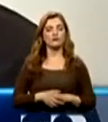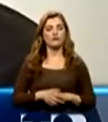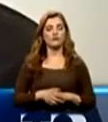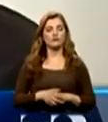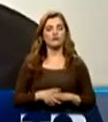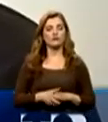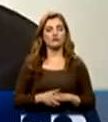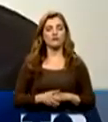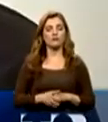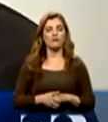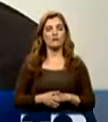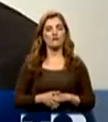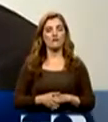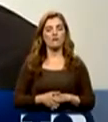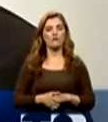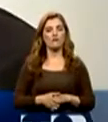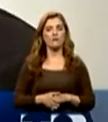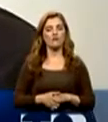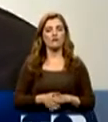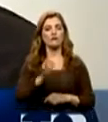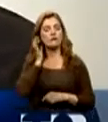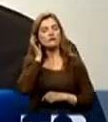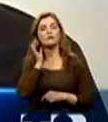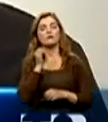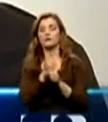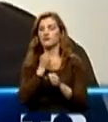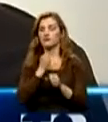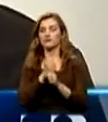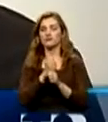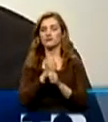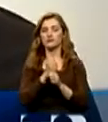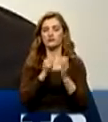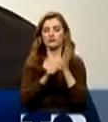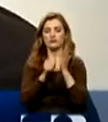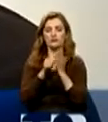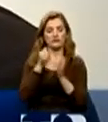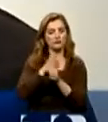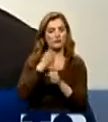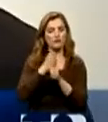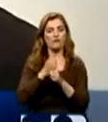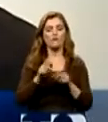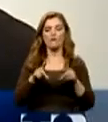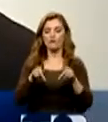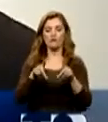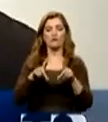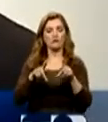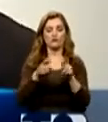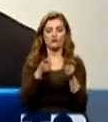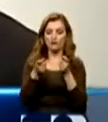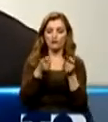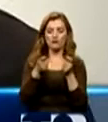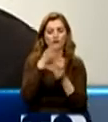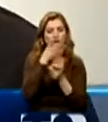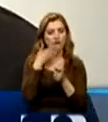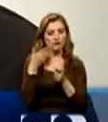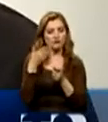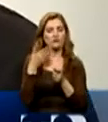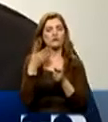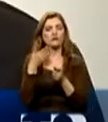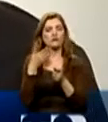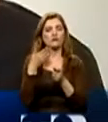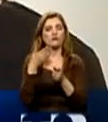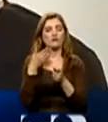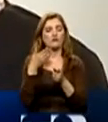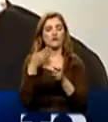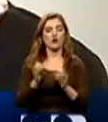mujeres cuyo trabajo está ya registrado en el Ministerio de Trabajo y que permite como controlar mejor las condiciones en que se da ese